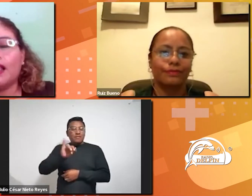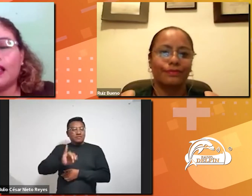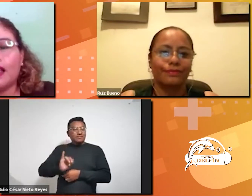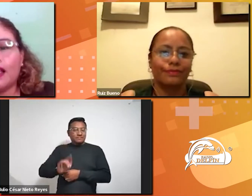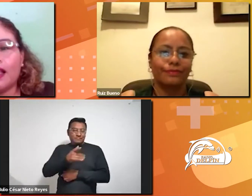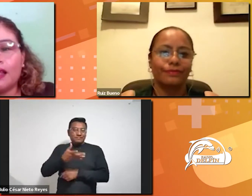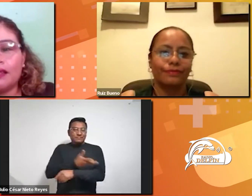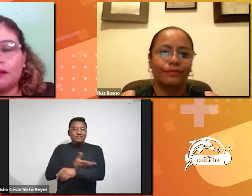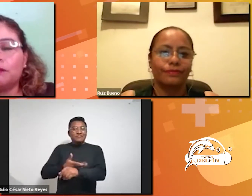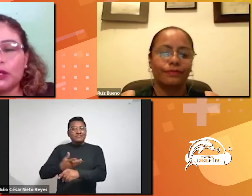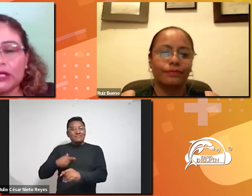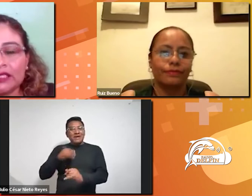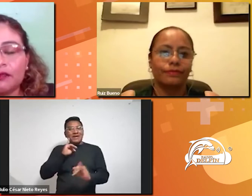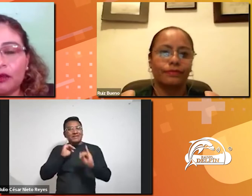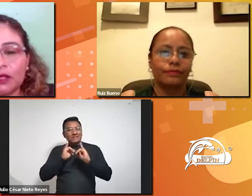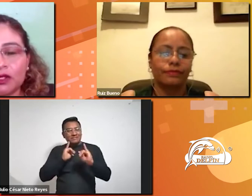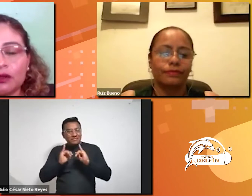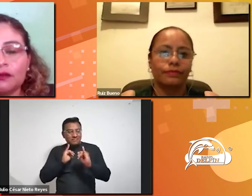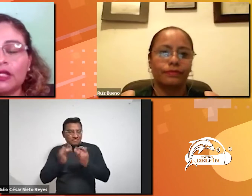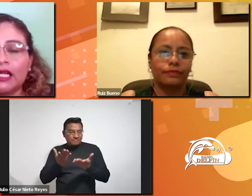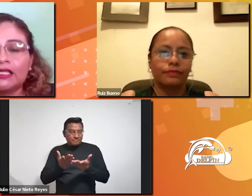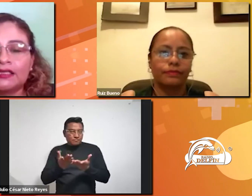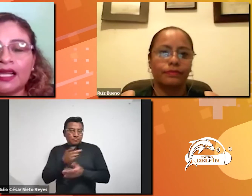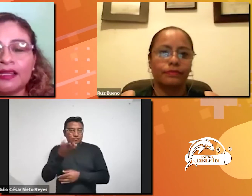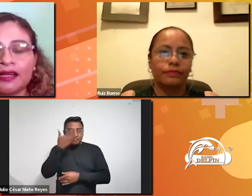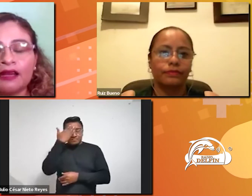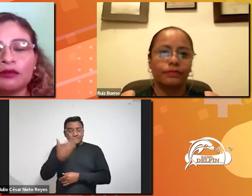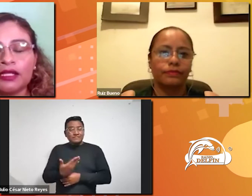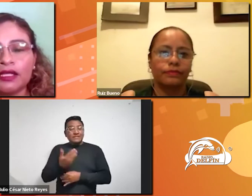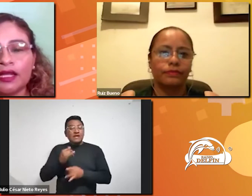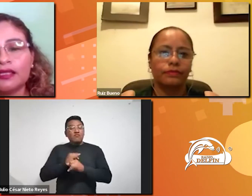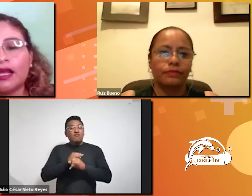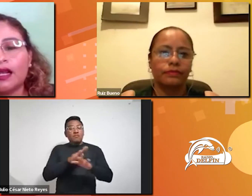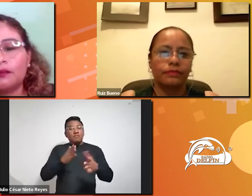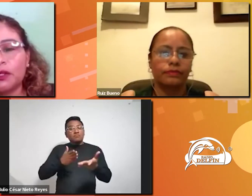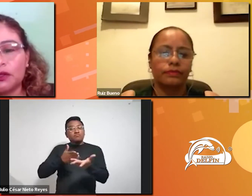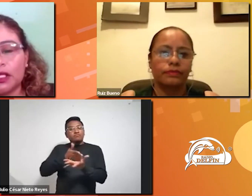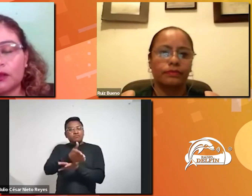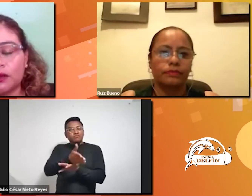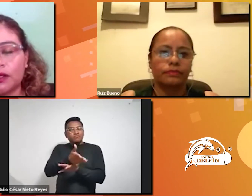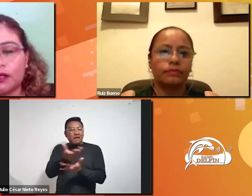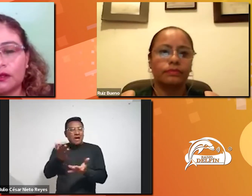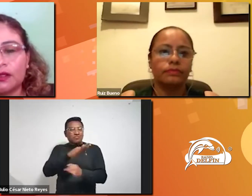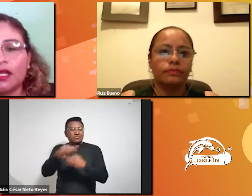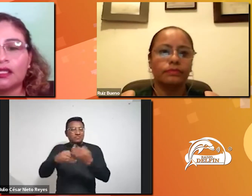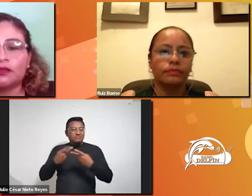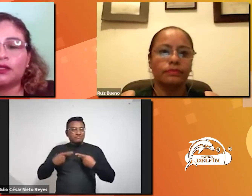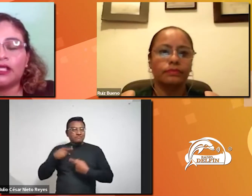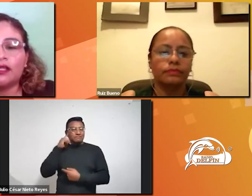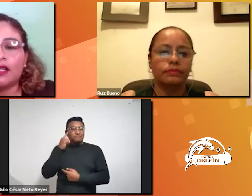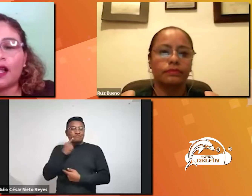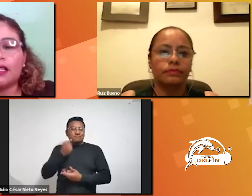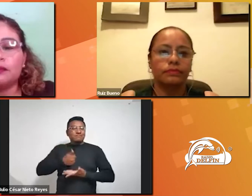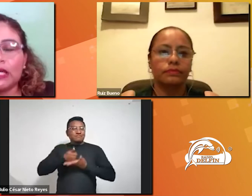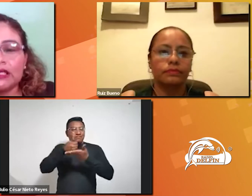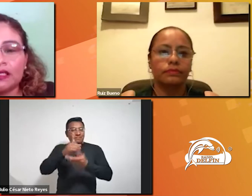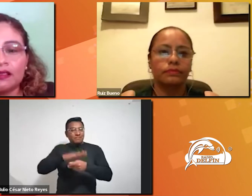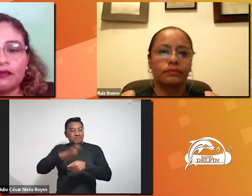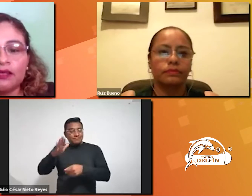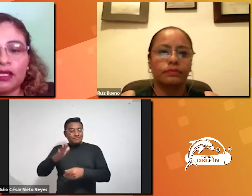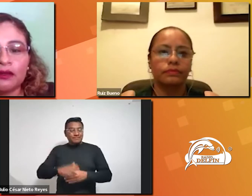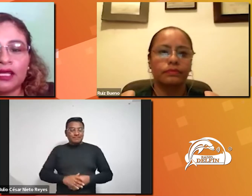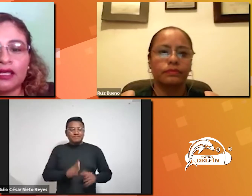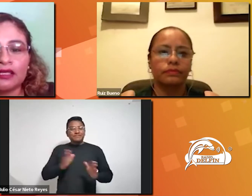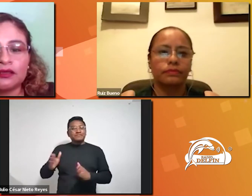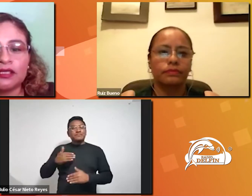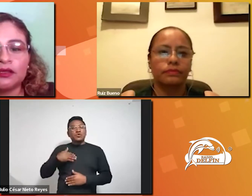para pues esta información sea de gran utilidad a las personas sordas. Soy Jenny Aez, presidenta